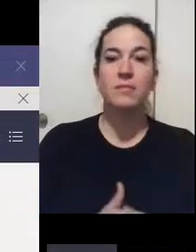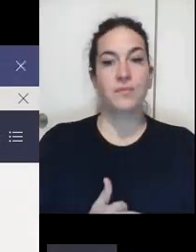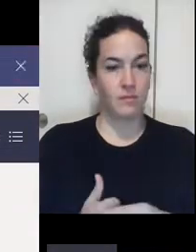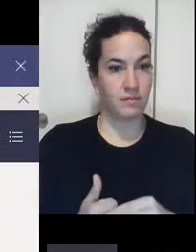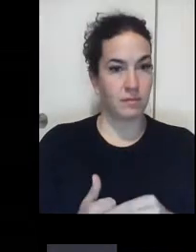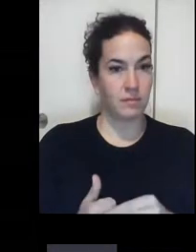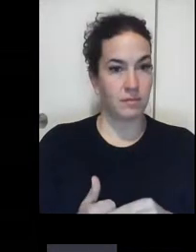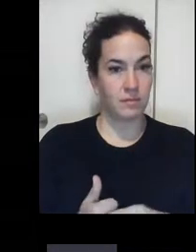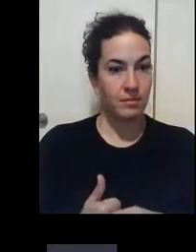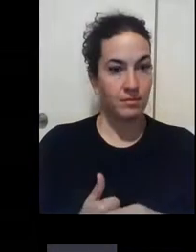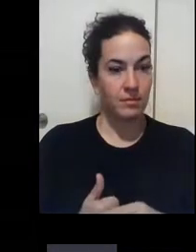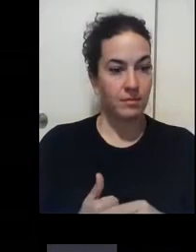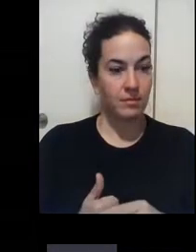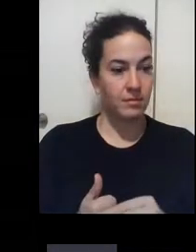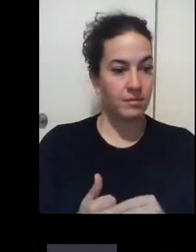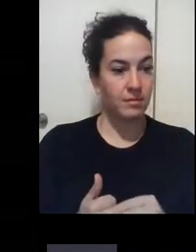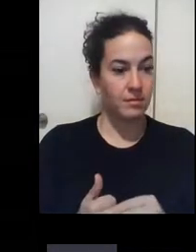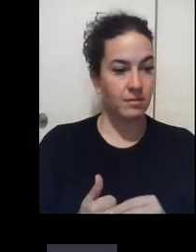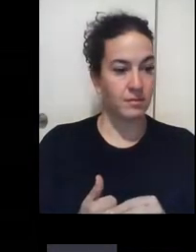Perdona un segundo.